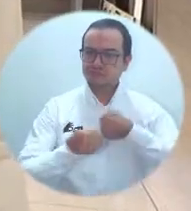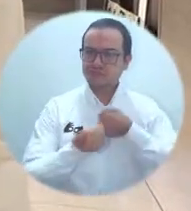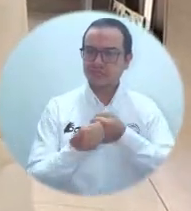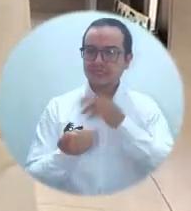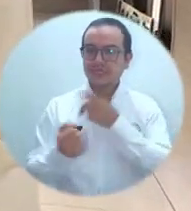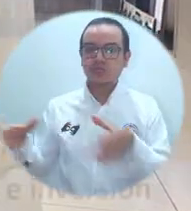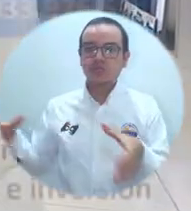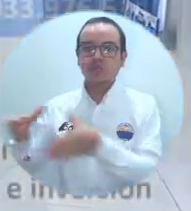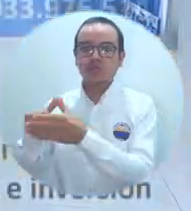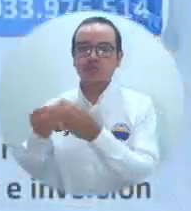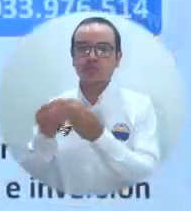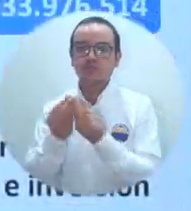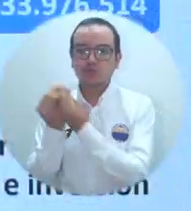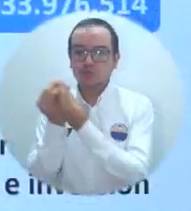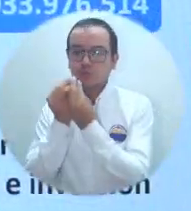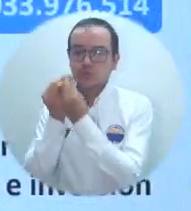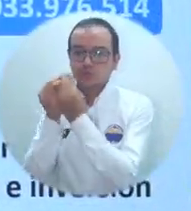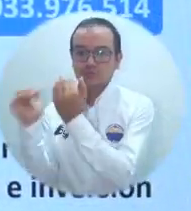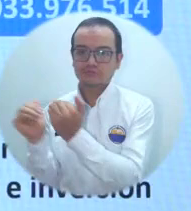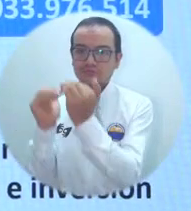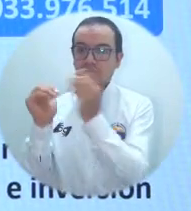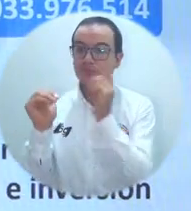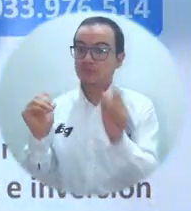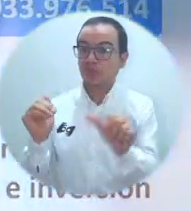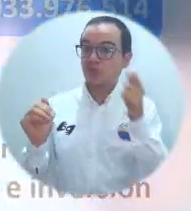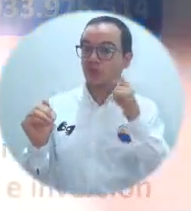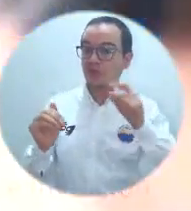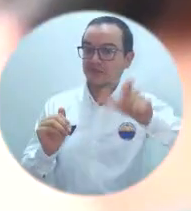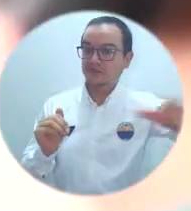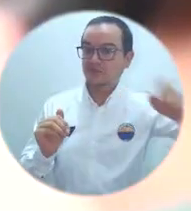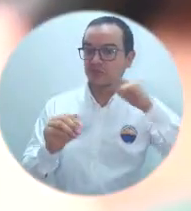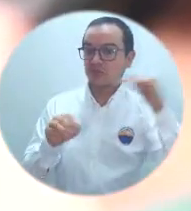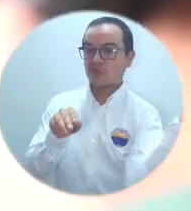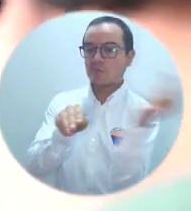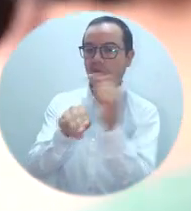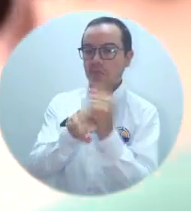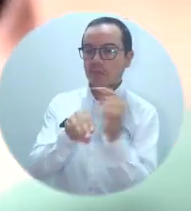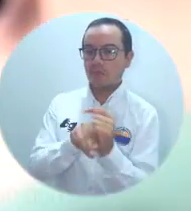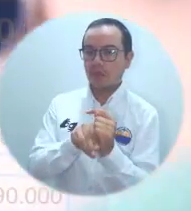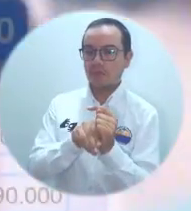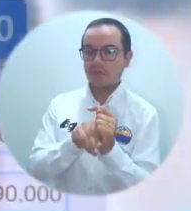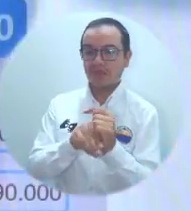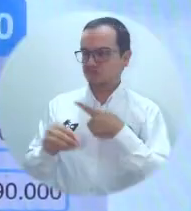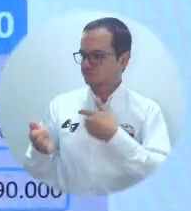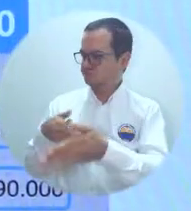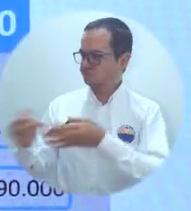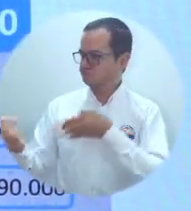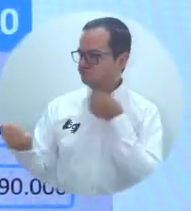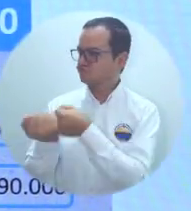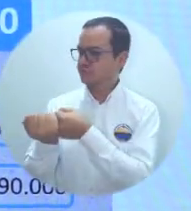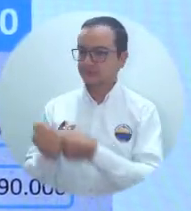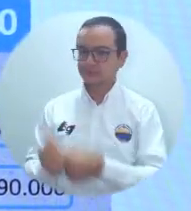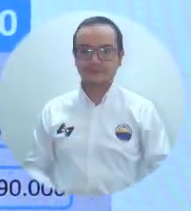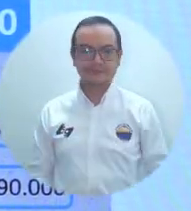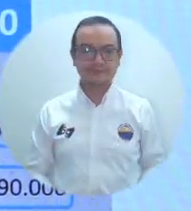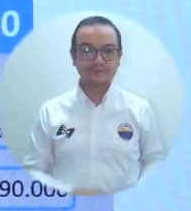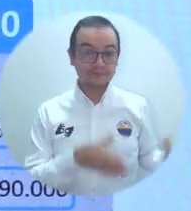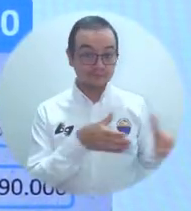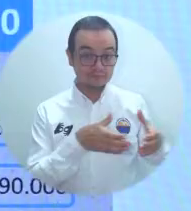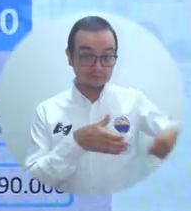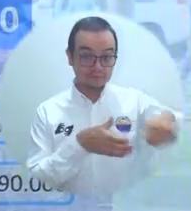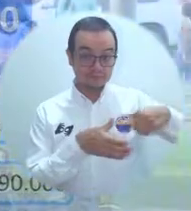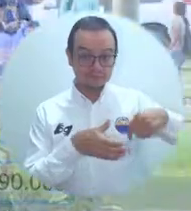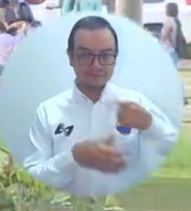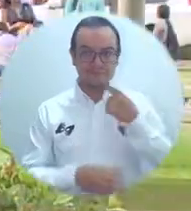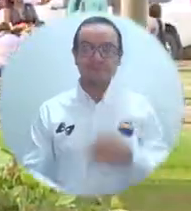apoyo incondicional a los honorables miembros del Consejo Superior ante señalamientos de terceros, así como para exaltar la decisión tomada.